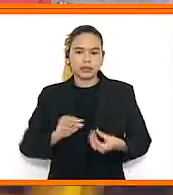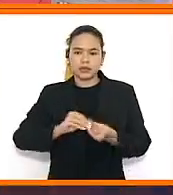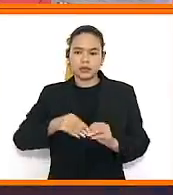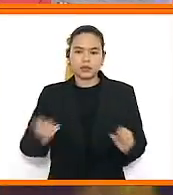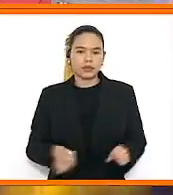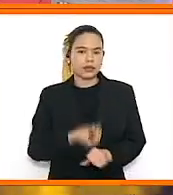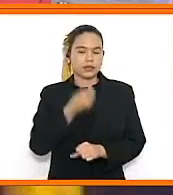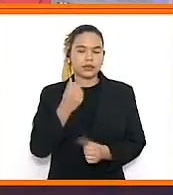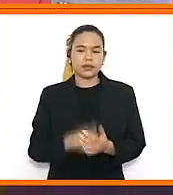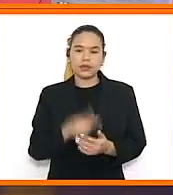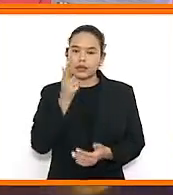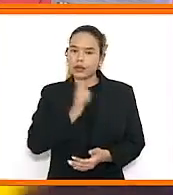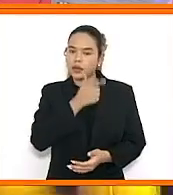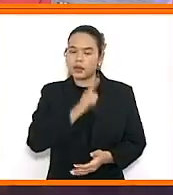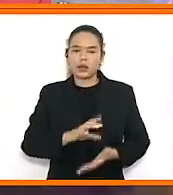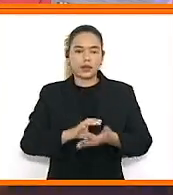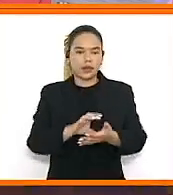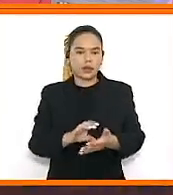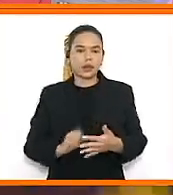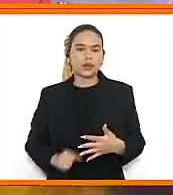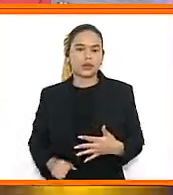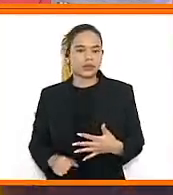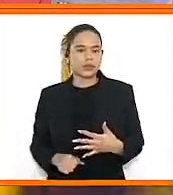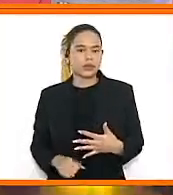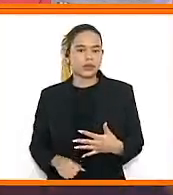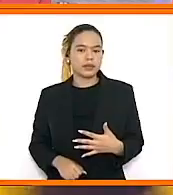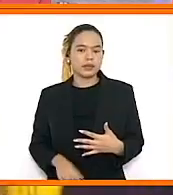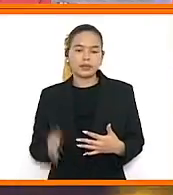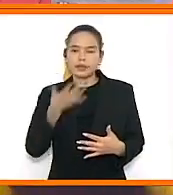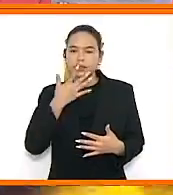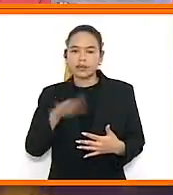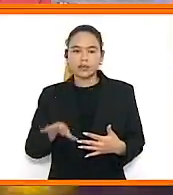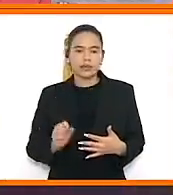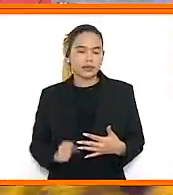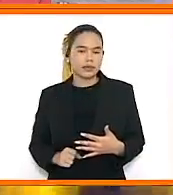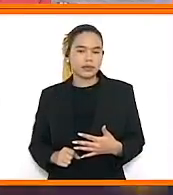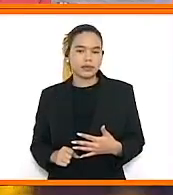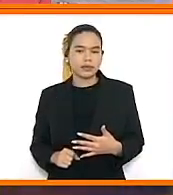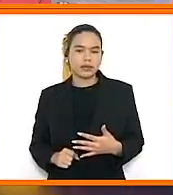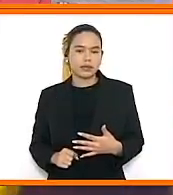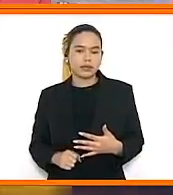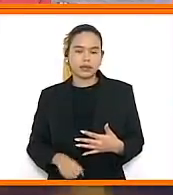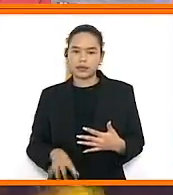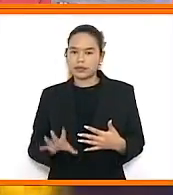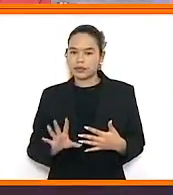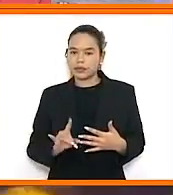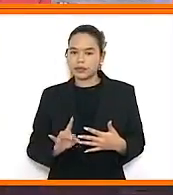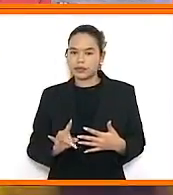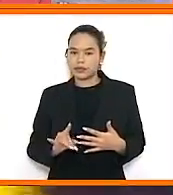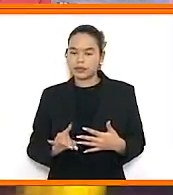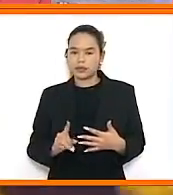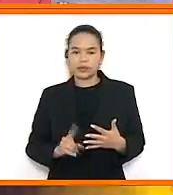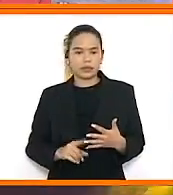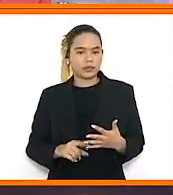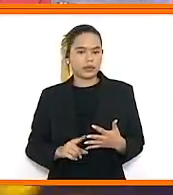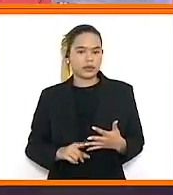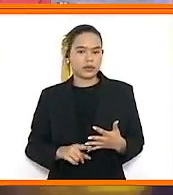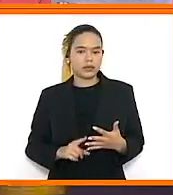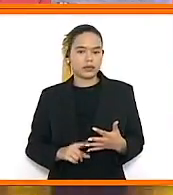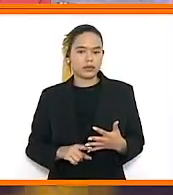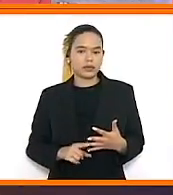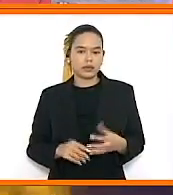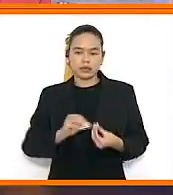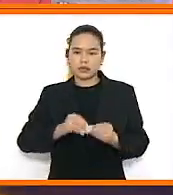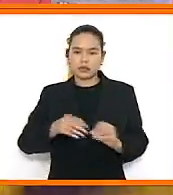ganador de nuestro Loto Super Premio es... ¡Muchísima suerte! El 18.